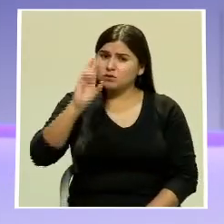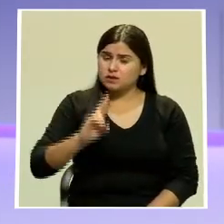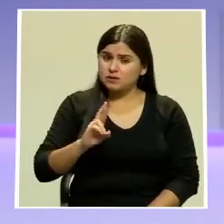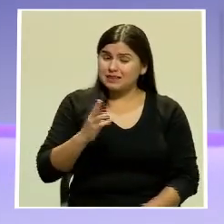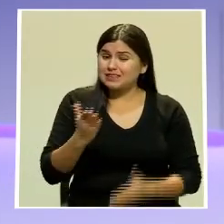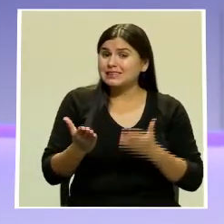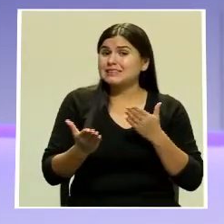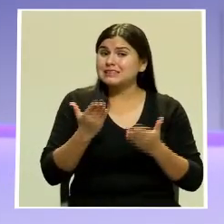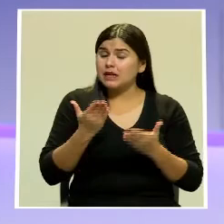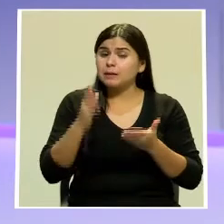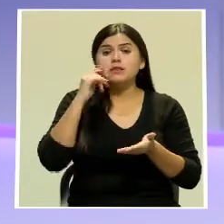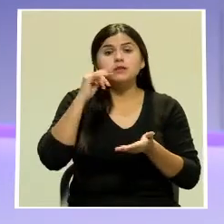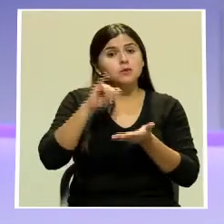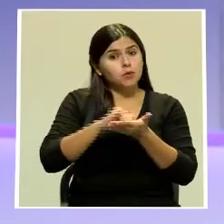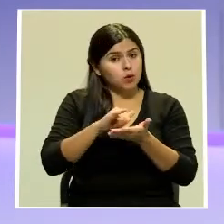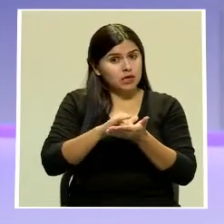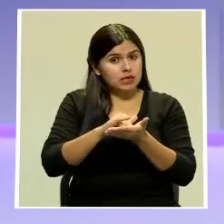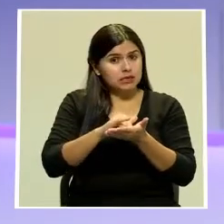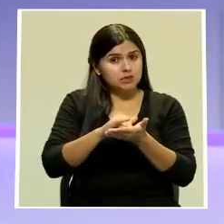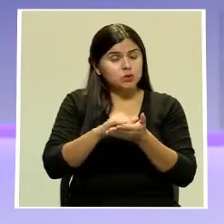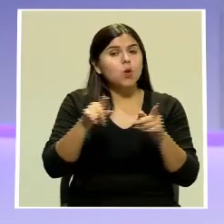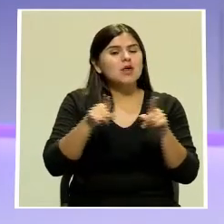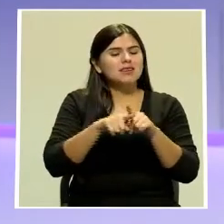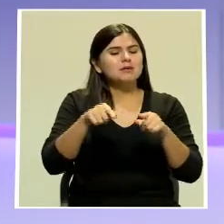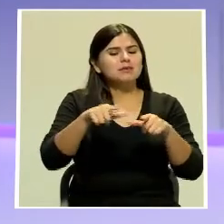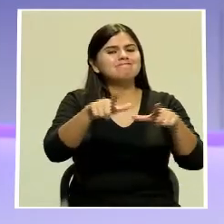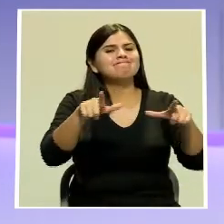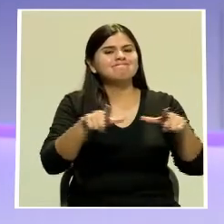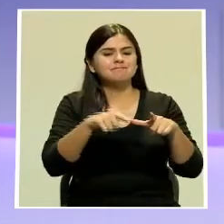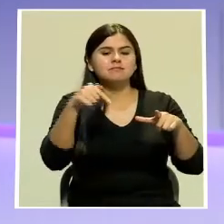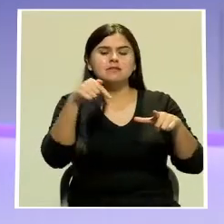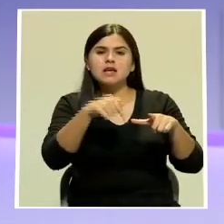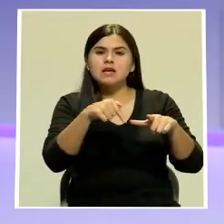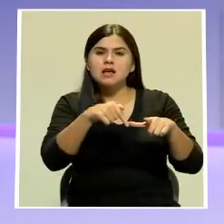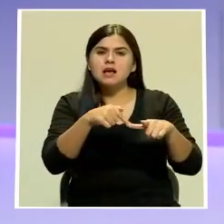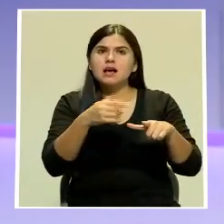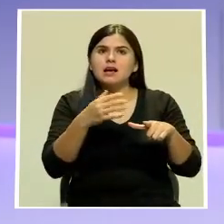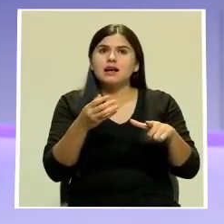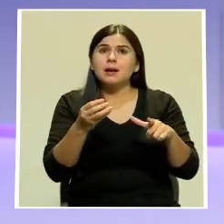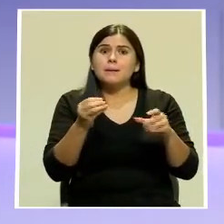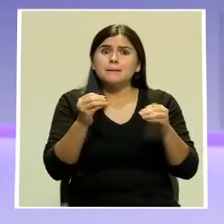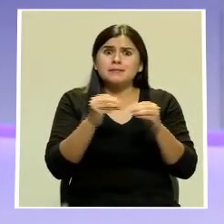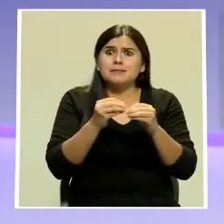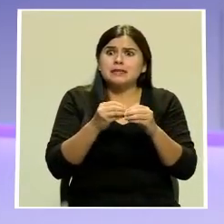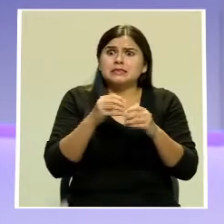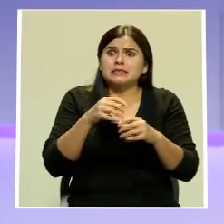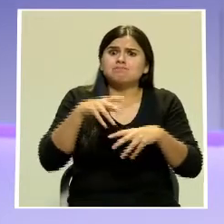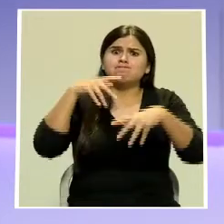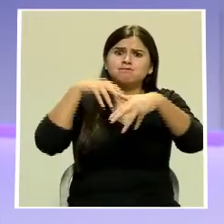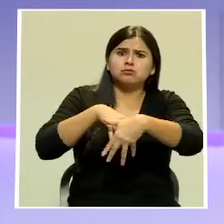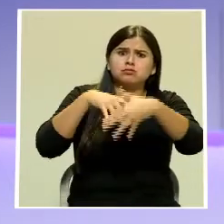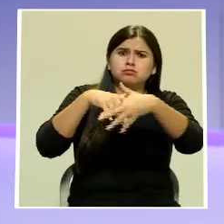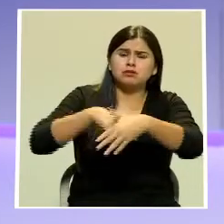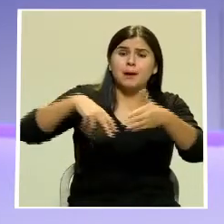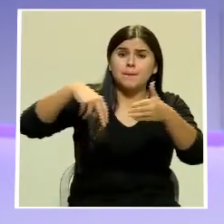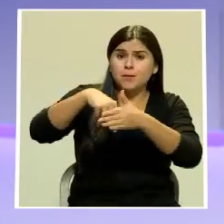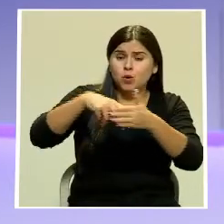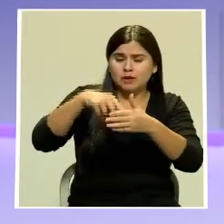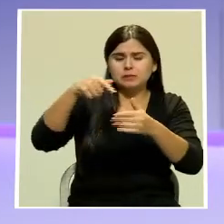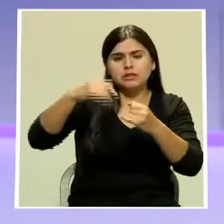Quizás por eso también es una de las zonas en donde la adhesión a las protestas y bloqueos de los últimos